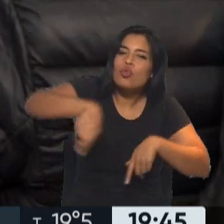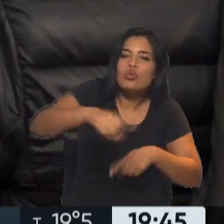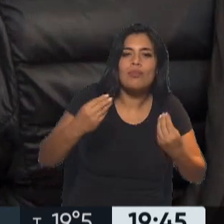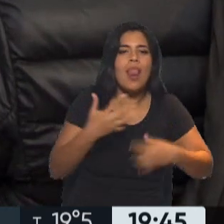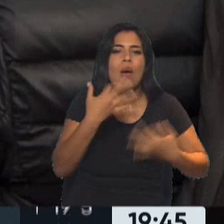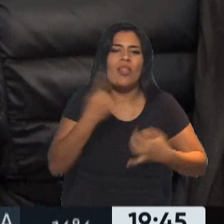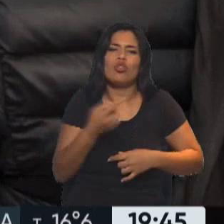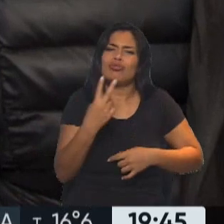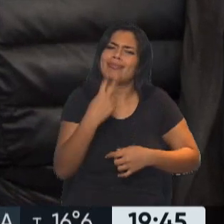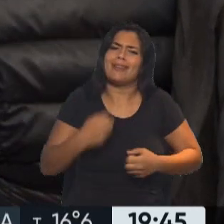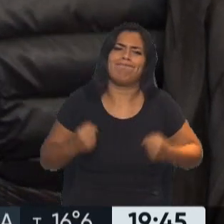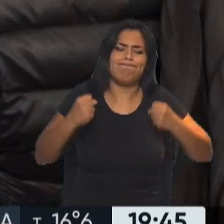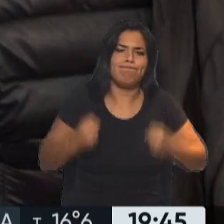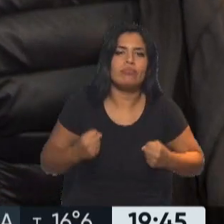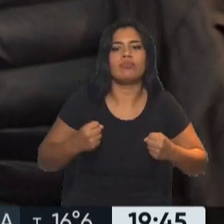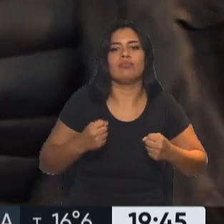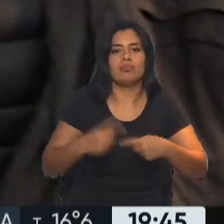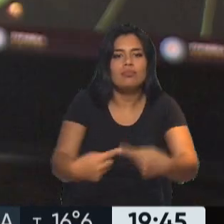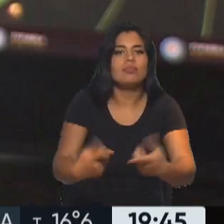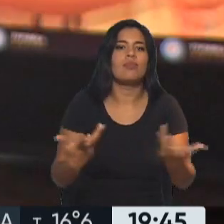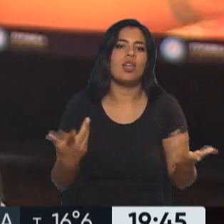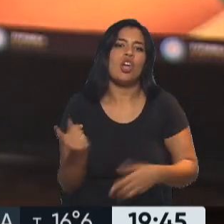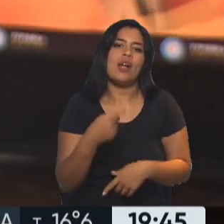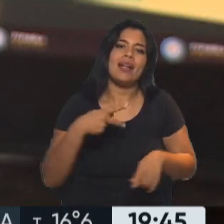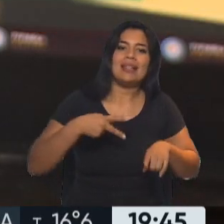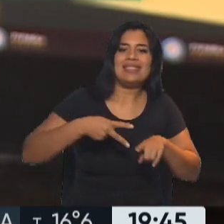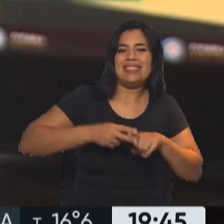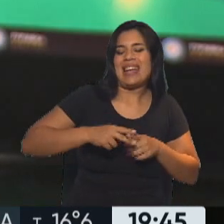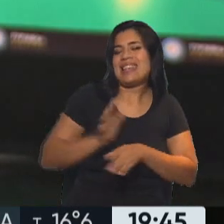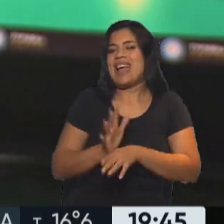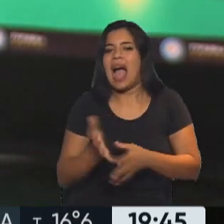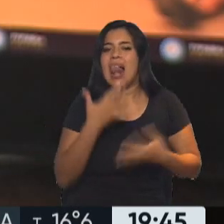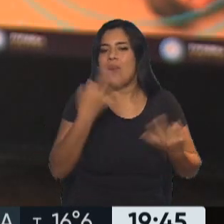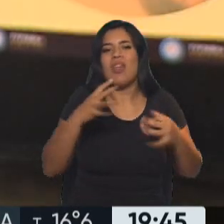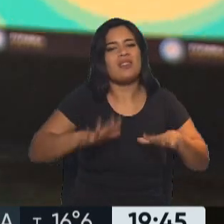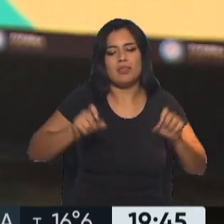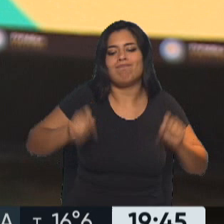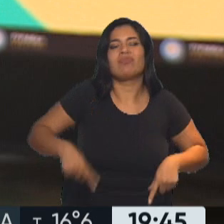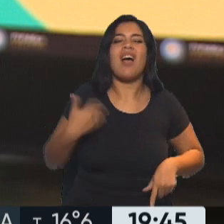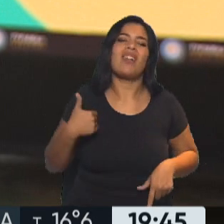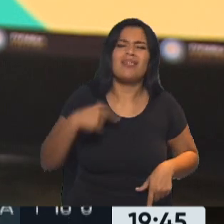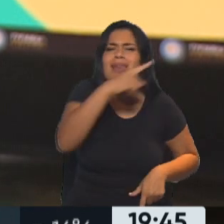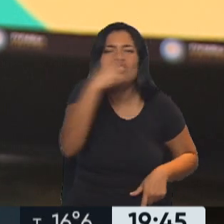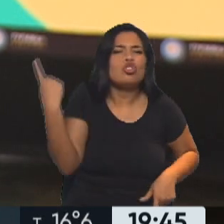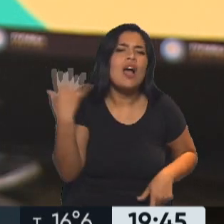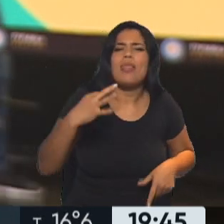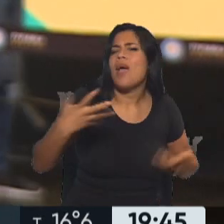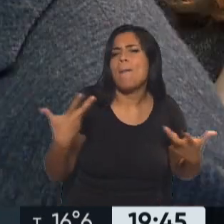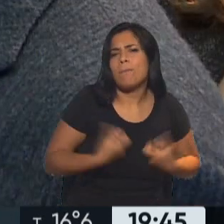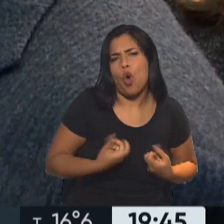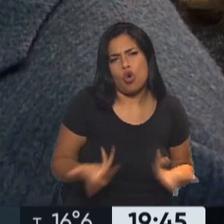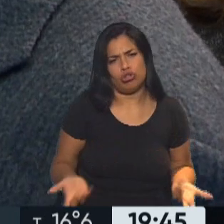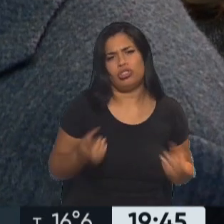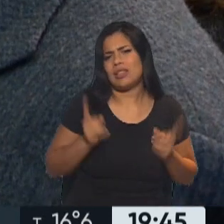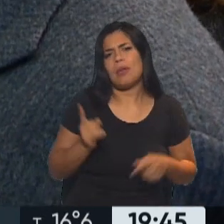guiones son bárbaros, las actuaciones, la técnica, y es la ficción nacional, hay que apoyarla porque está bien hecha y porque tenemos